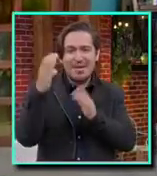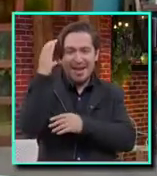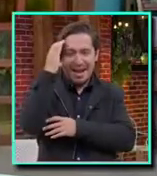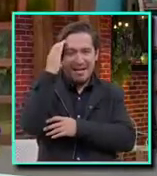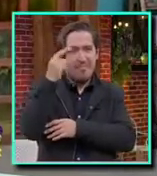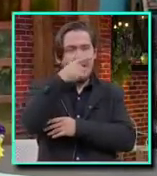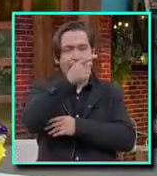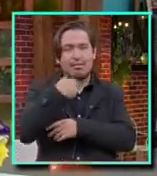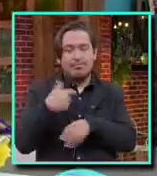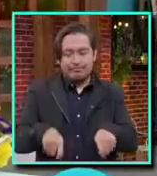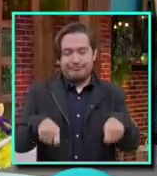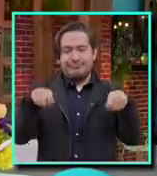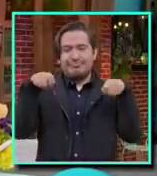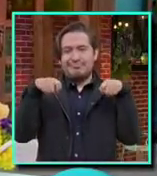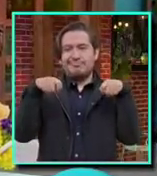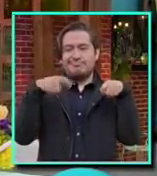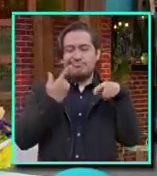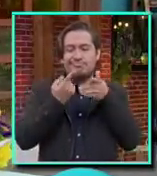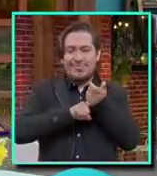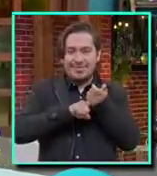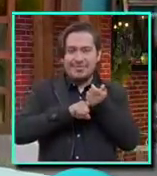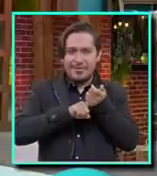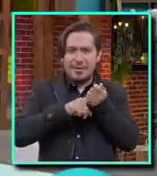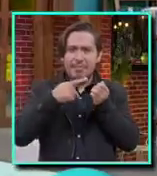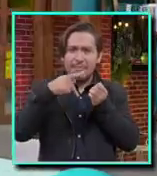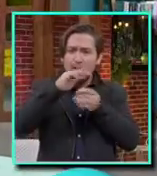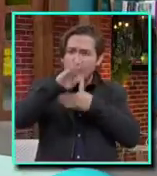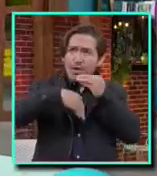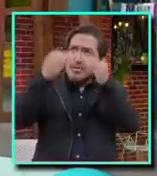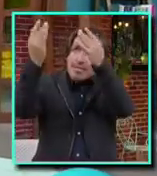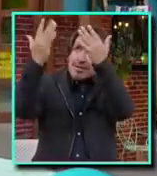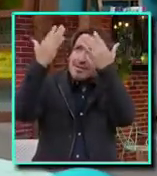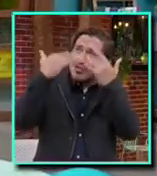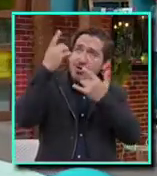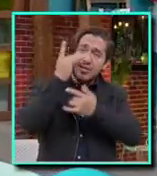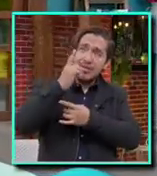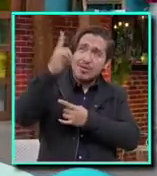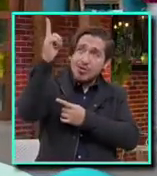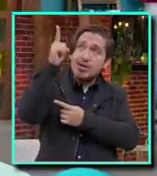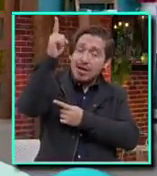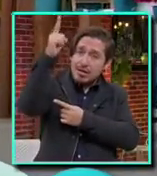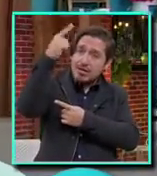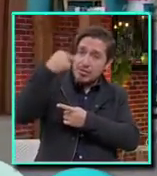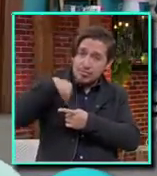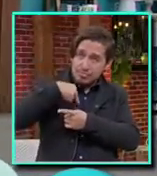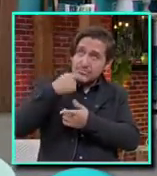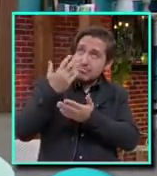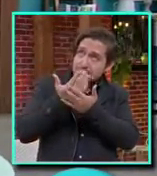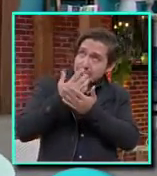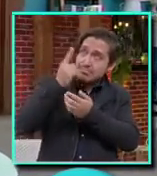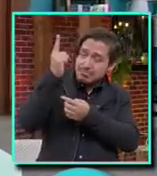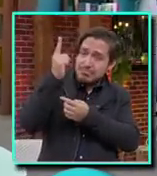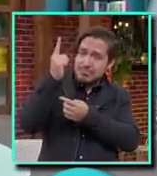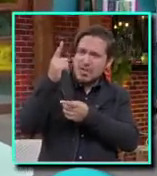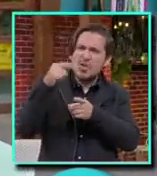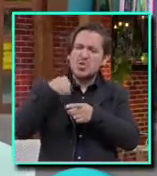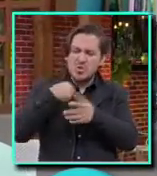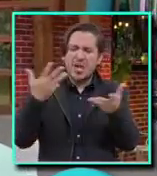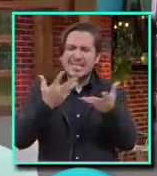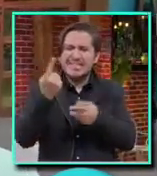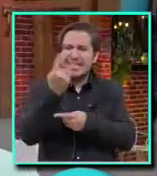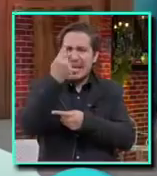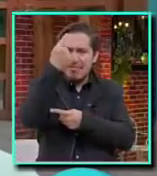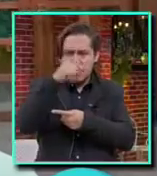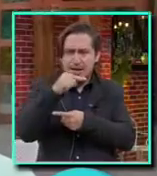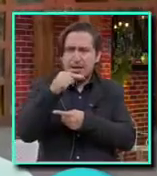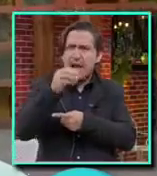mí. No que la luz del Creador, todas sus bendiciones, no estén ahí para nosotros. Uh-huh. Es que estoy haciendo yo para poder recibirlo.